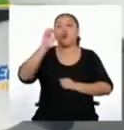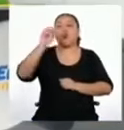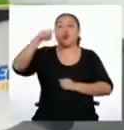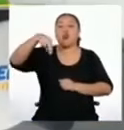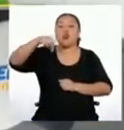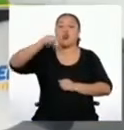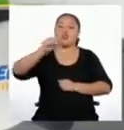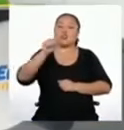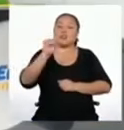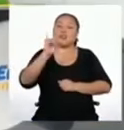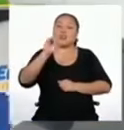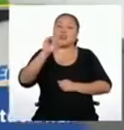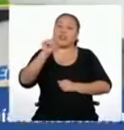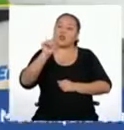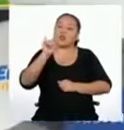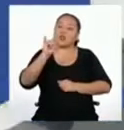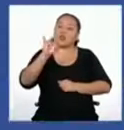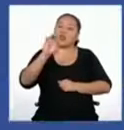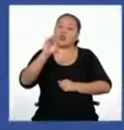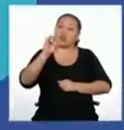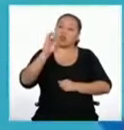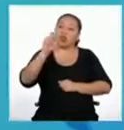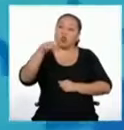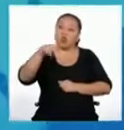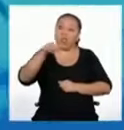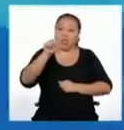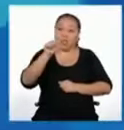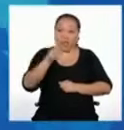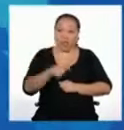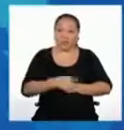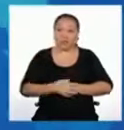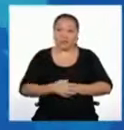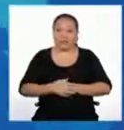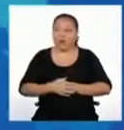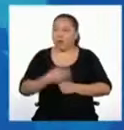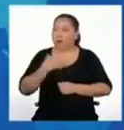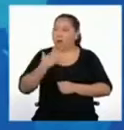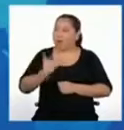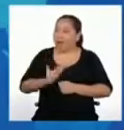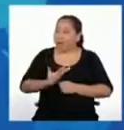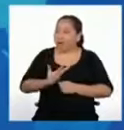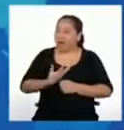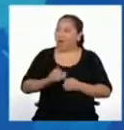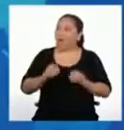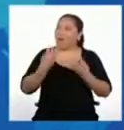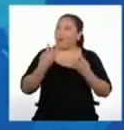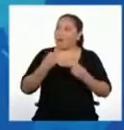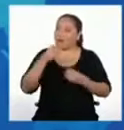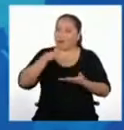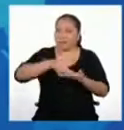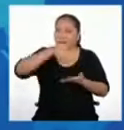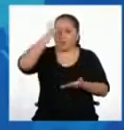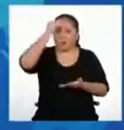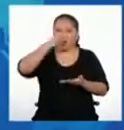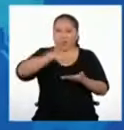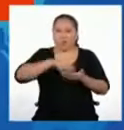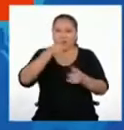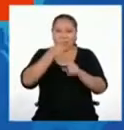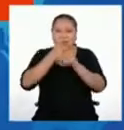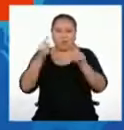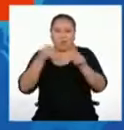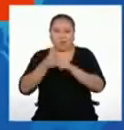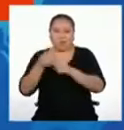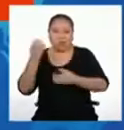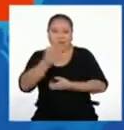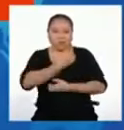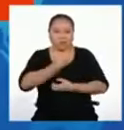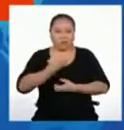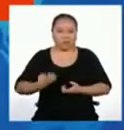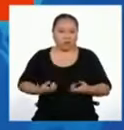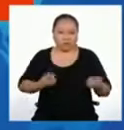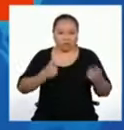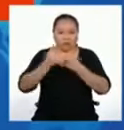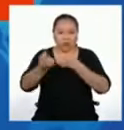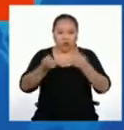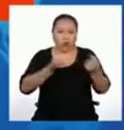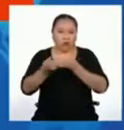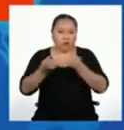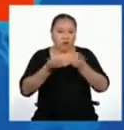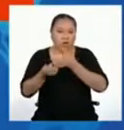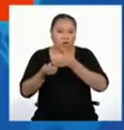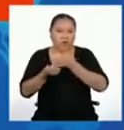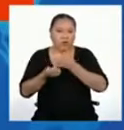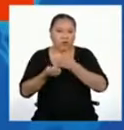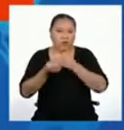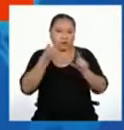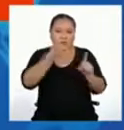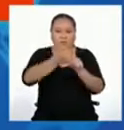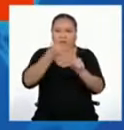Constitucional. Vaya, ¿cuánto puede aprenderse de los gobiernos de países alrededor del mundo? Cada país con su propia